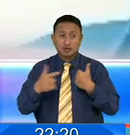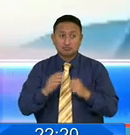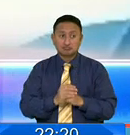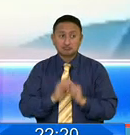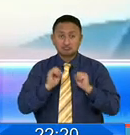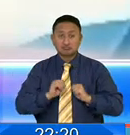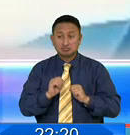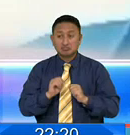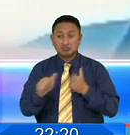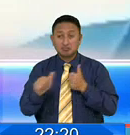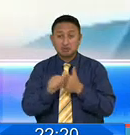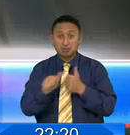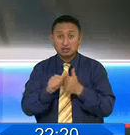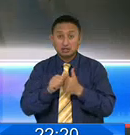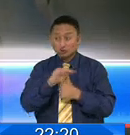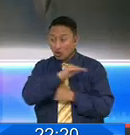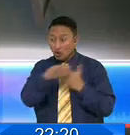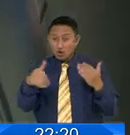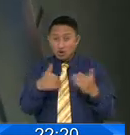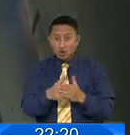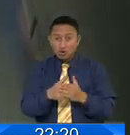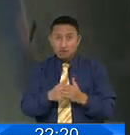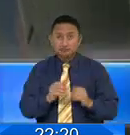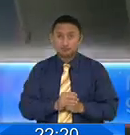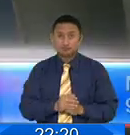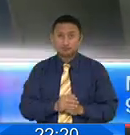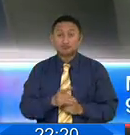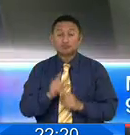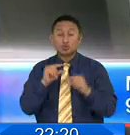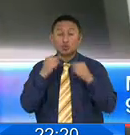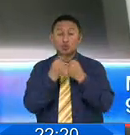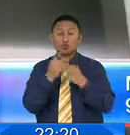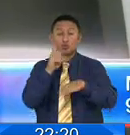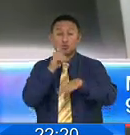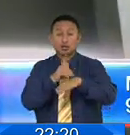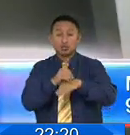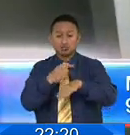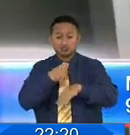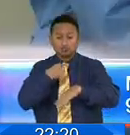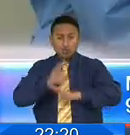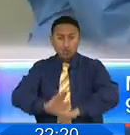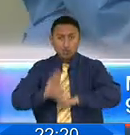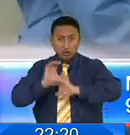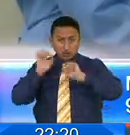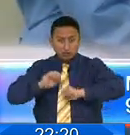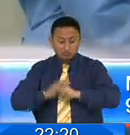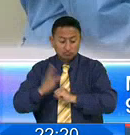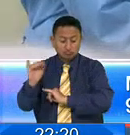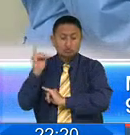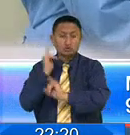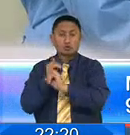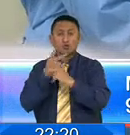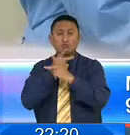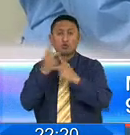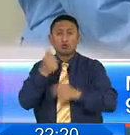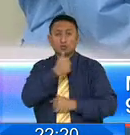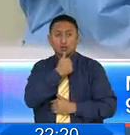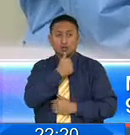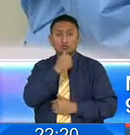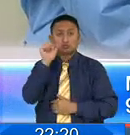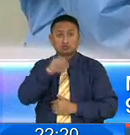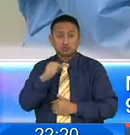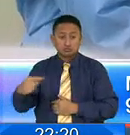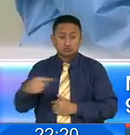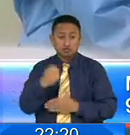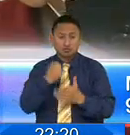inmunización rebaño controlada. Desde el gremio de médicos se reafirma el compromiso en conjunto con instituciones públicas y privadas en esta